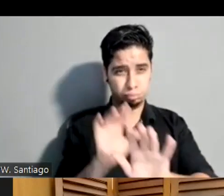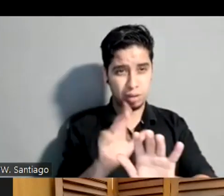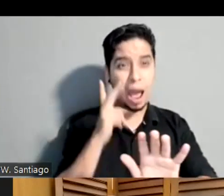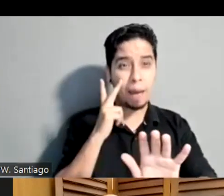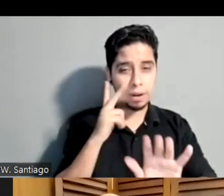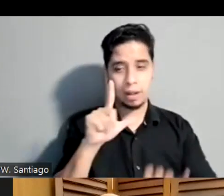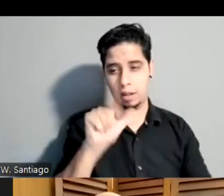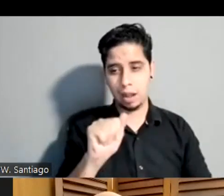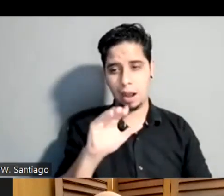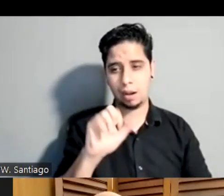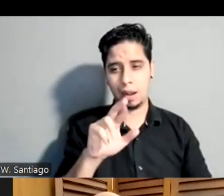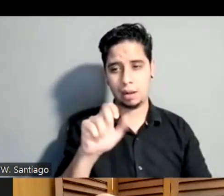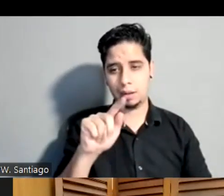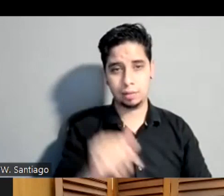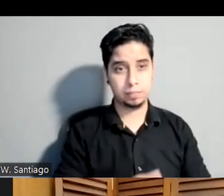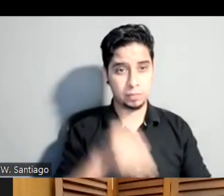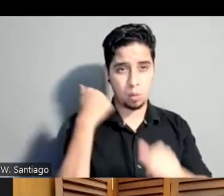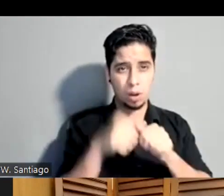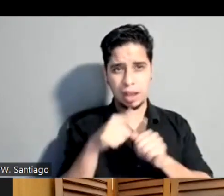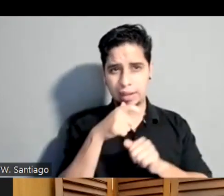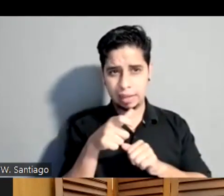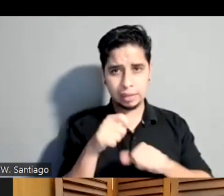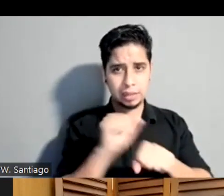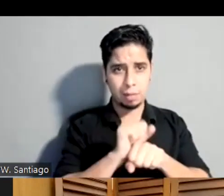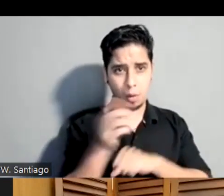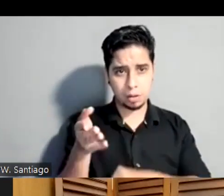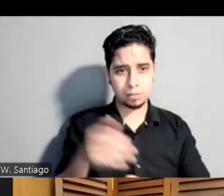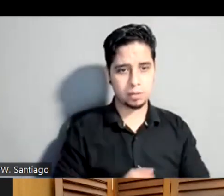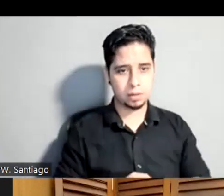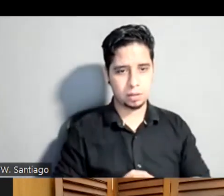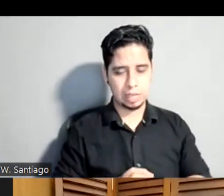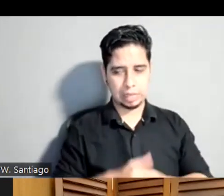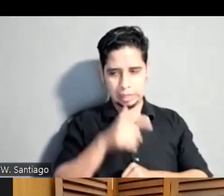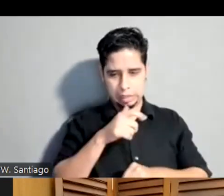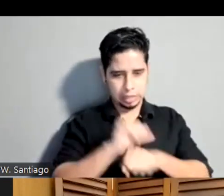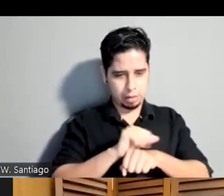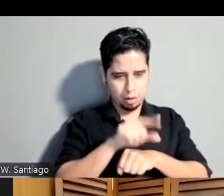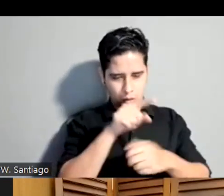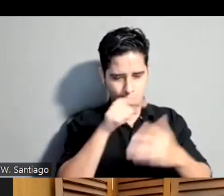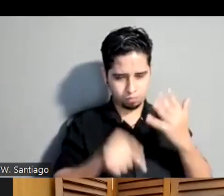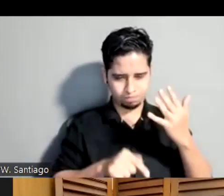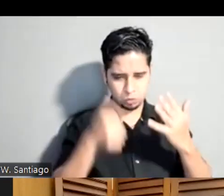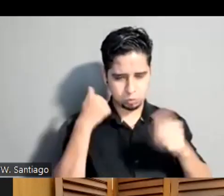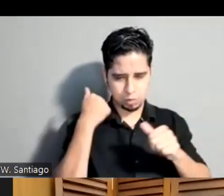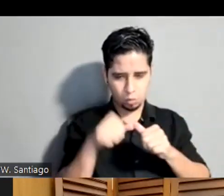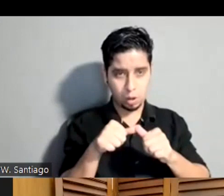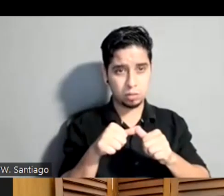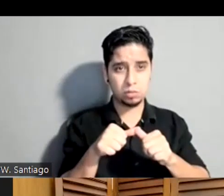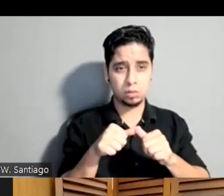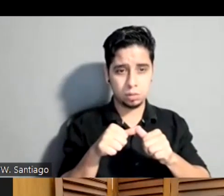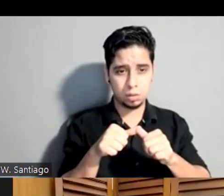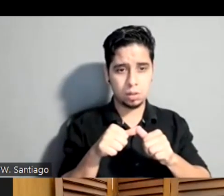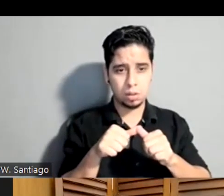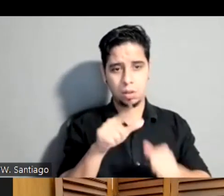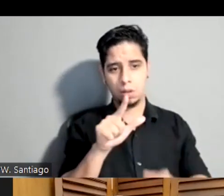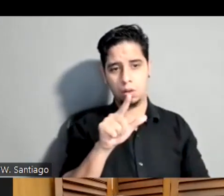acuerdo. ¿Te acuerdas del elenco? No me acuerdo porque esto podemos estar seguros que Lucy Boscana siempre estuvo